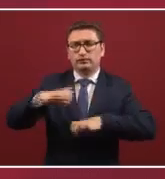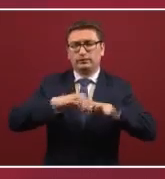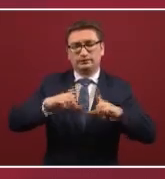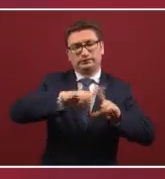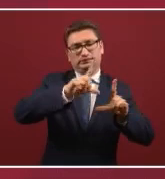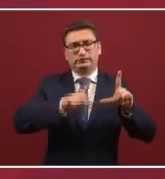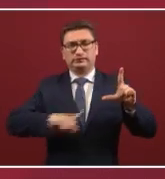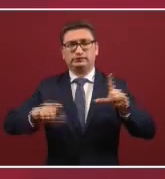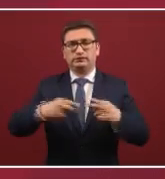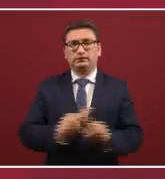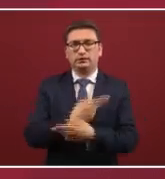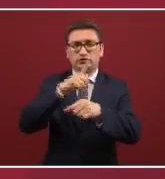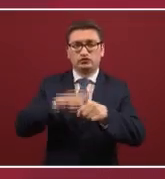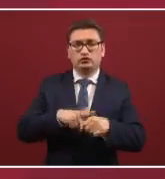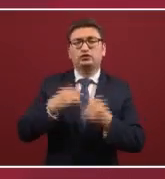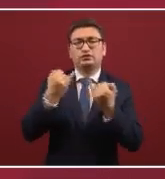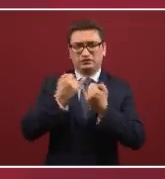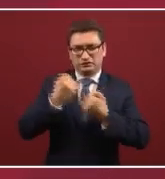nacional y la inversión extranjera.